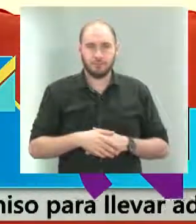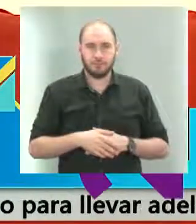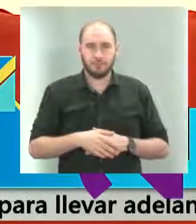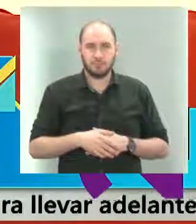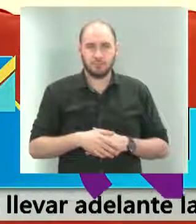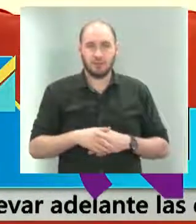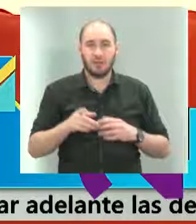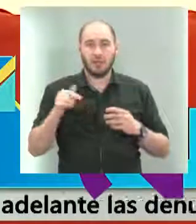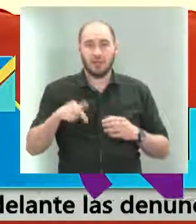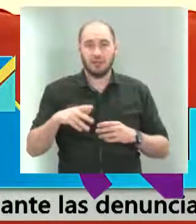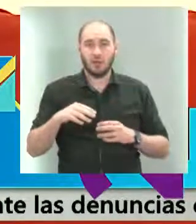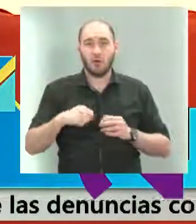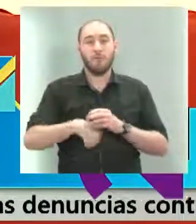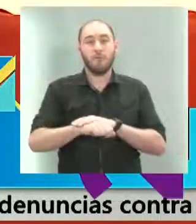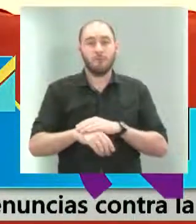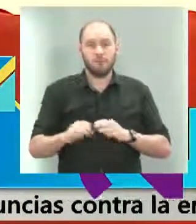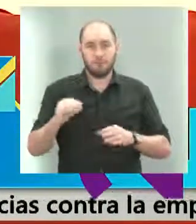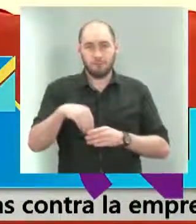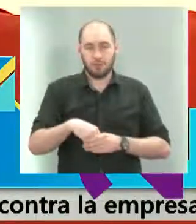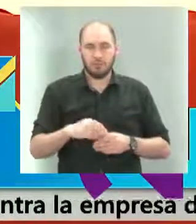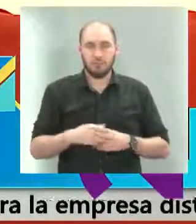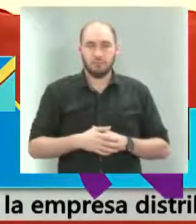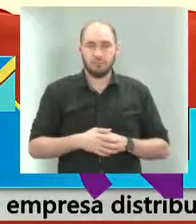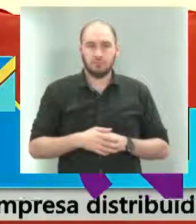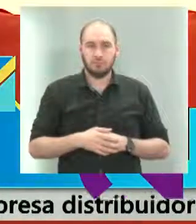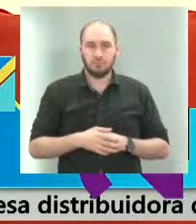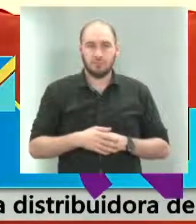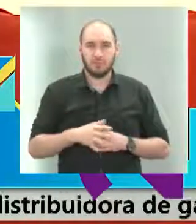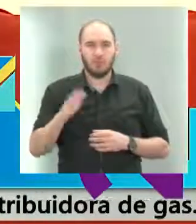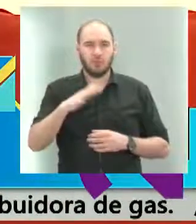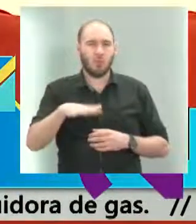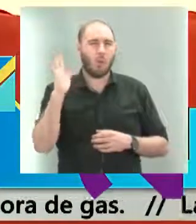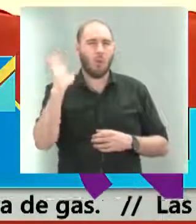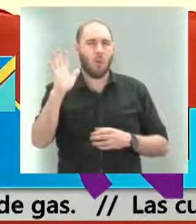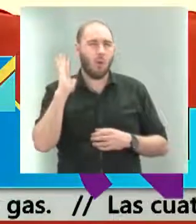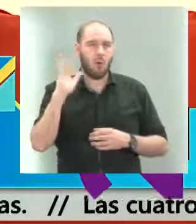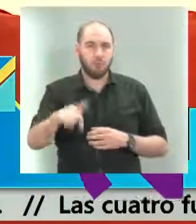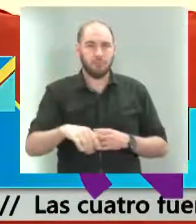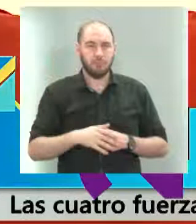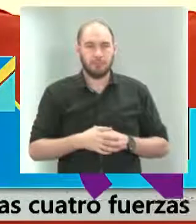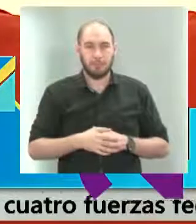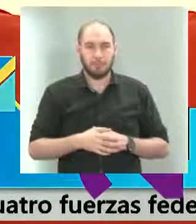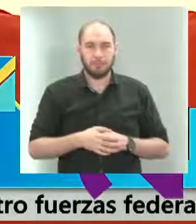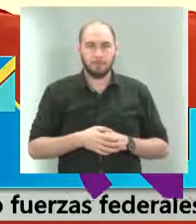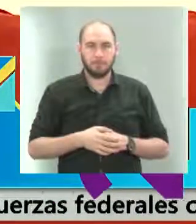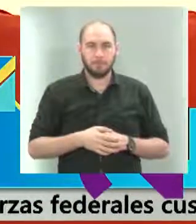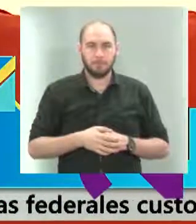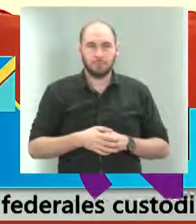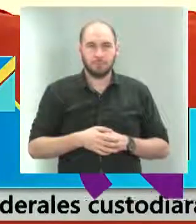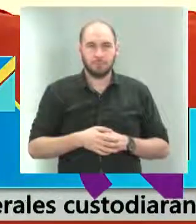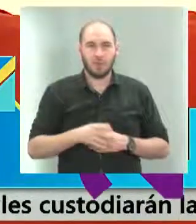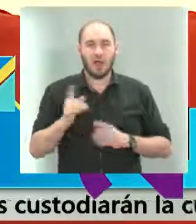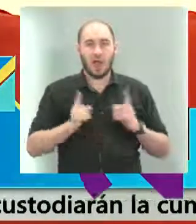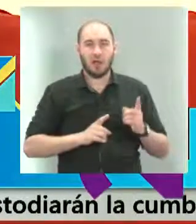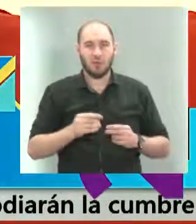también estos que llegaron al fútbol de que son barra brava hoy y son algunos